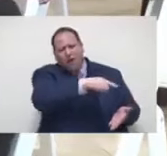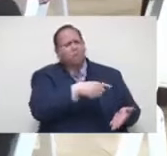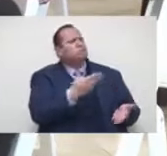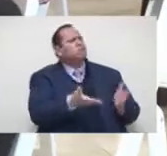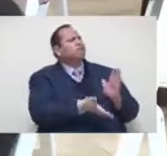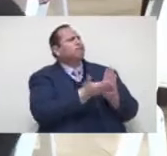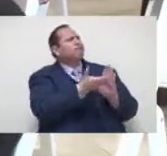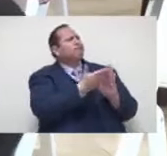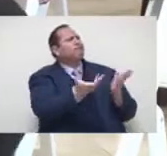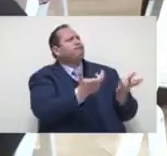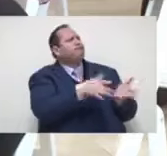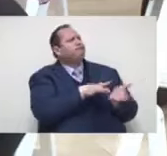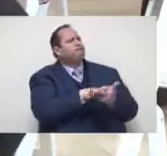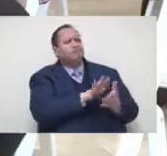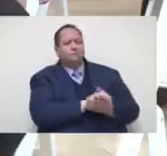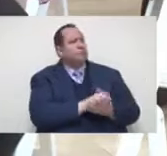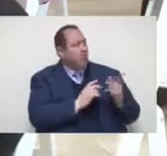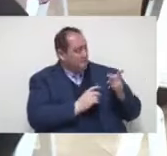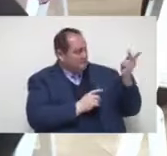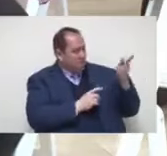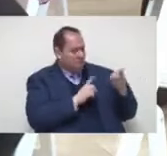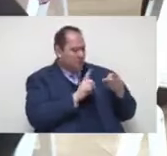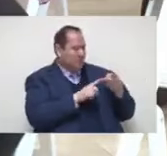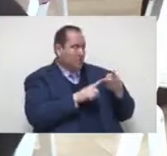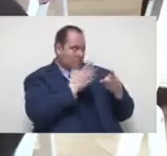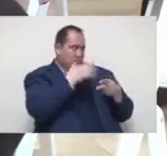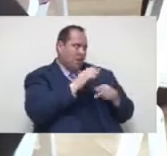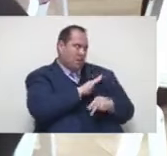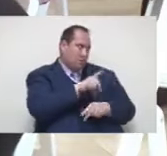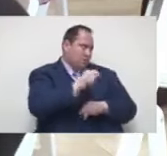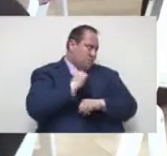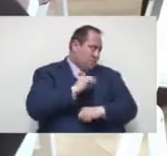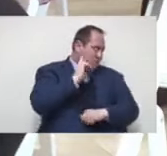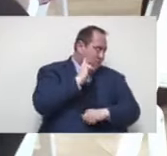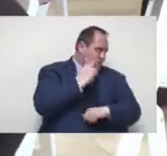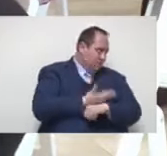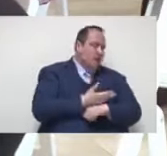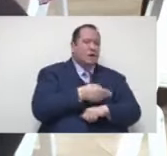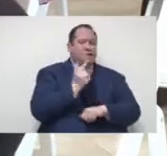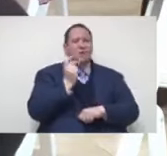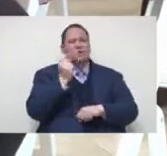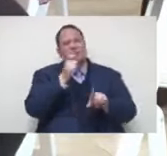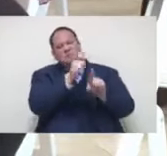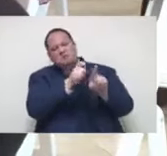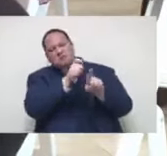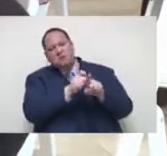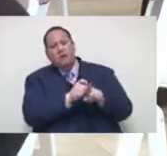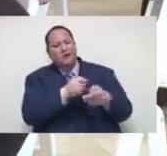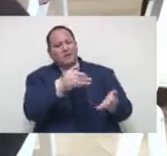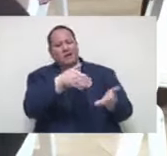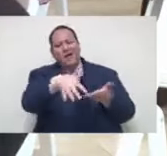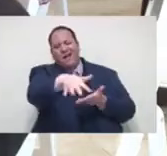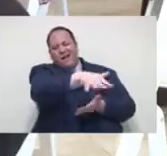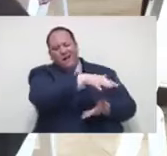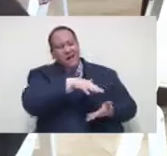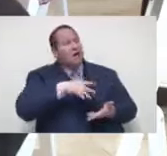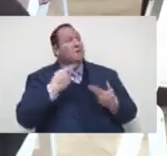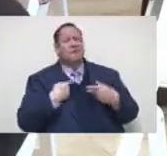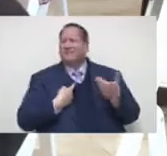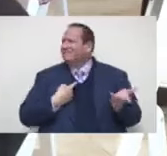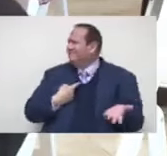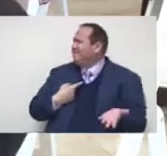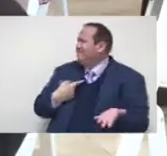de esa construcción y preguntarle a usted, si bien es cierto, es un tema que le compete al municipio, realmente, o ha habido muchas críticas sobre este cocinero porque piensa la ciudadanía